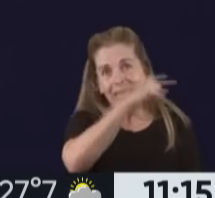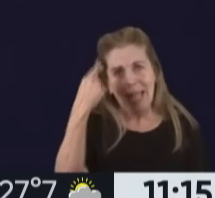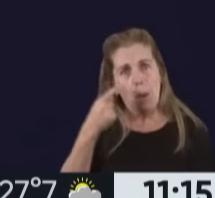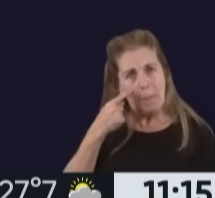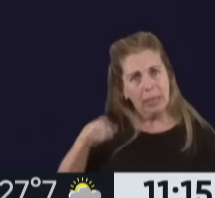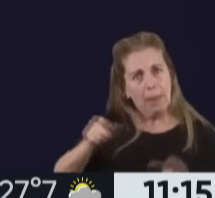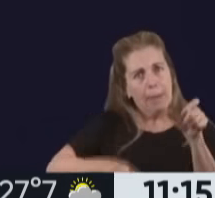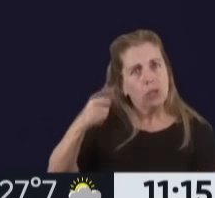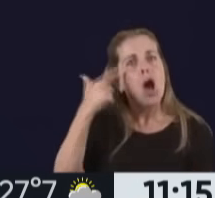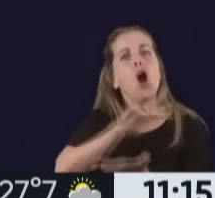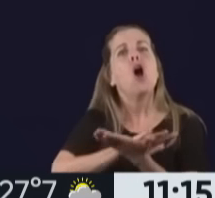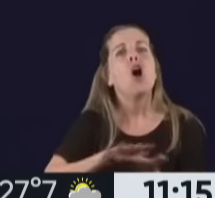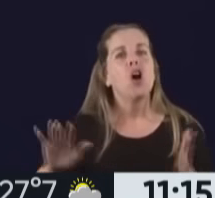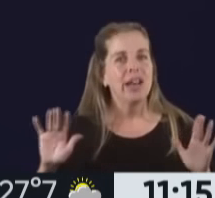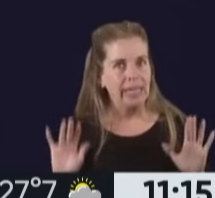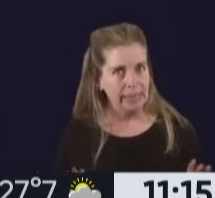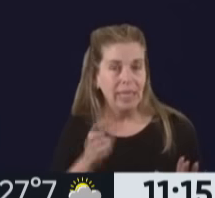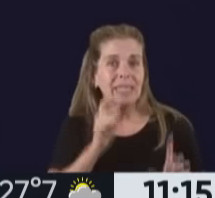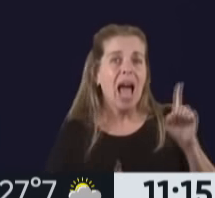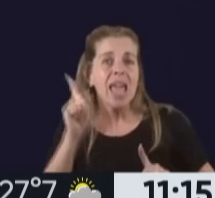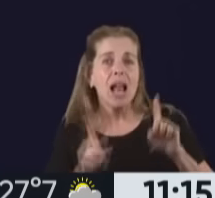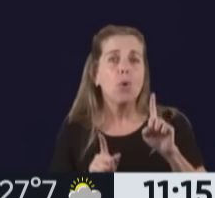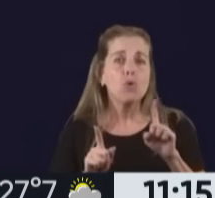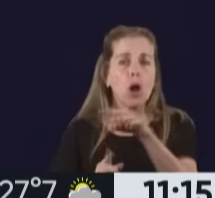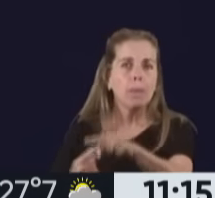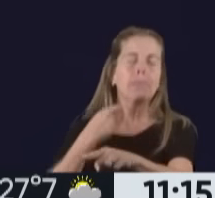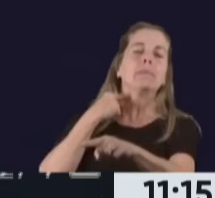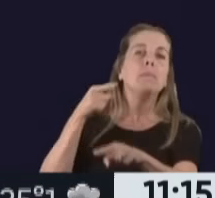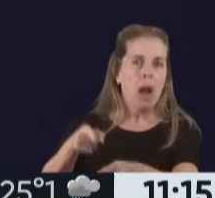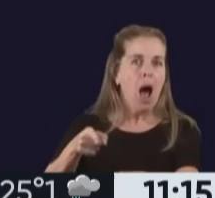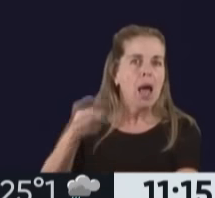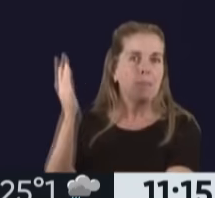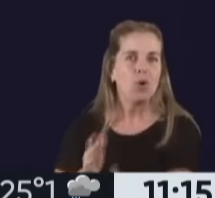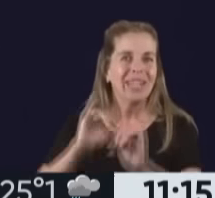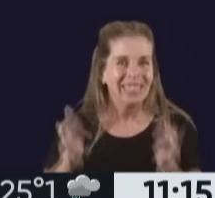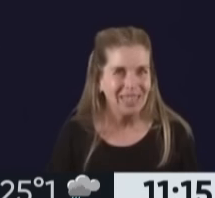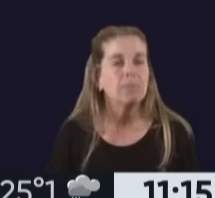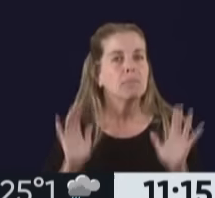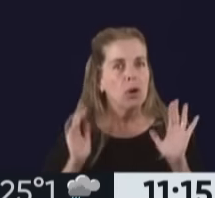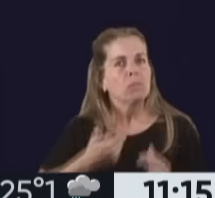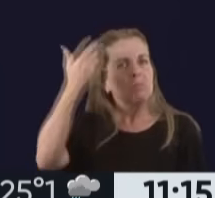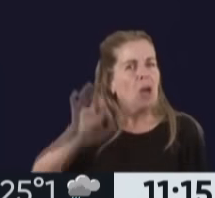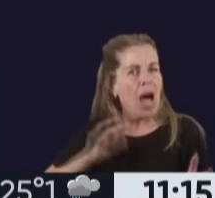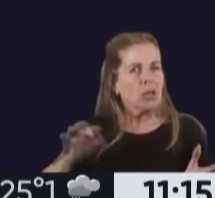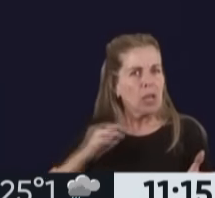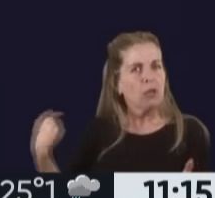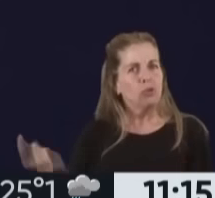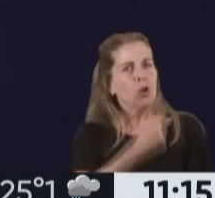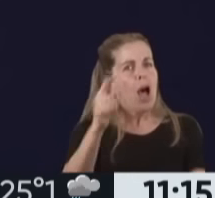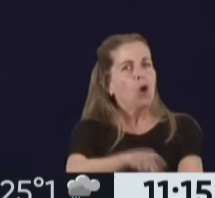contrario. Los argentinos nos acostumbramos a vivir bajo un régimen persecutorio donde quien ahorraba para resguardarse de los vaivenes